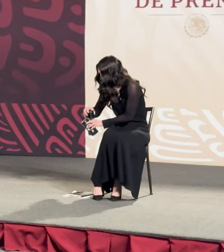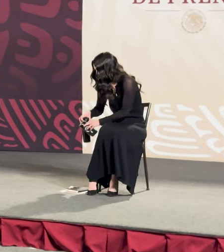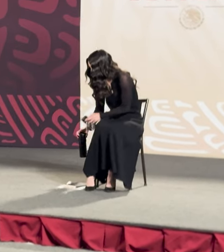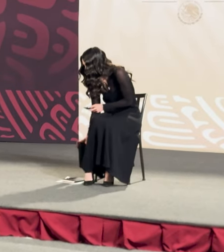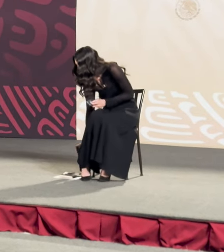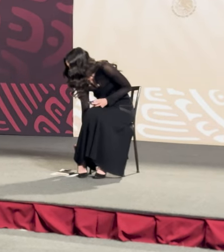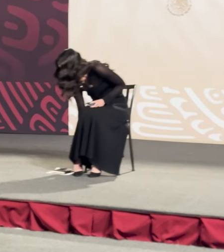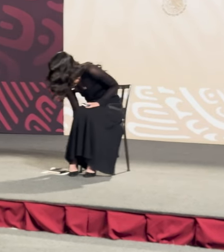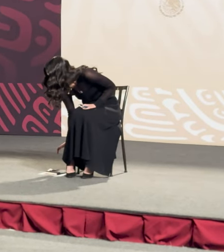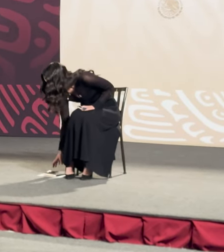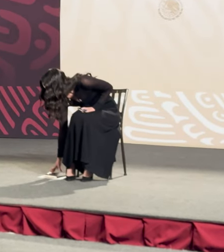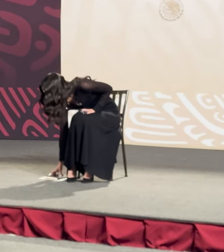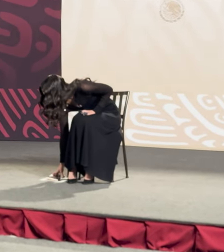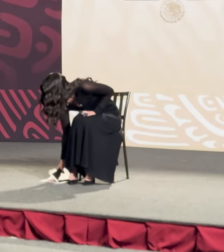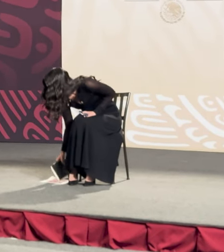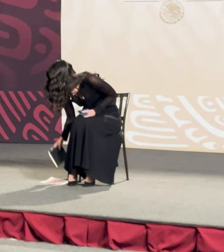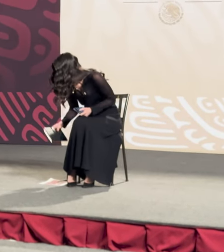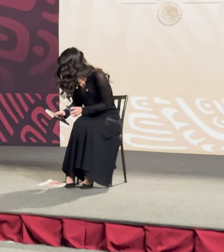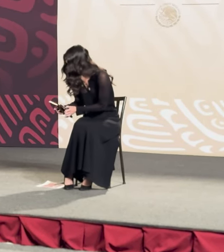vamos a